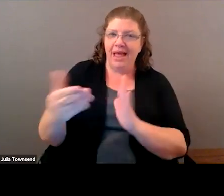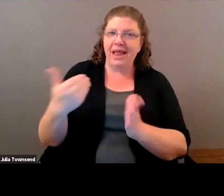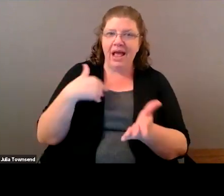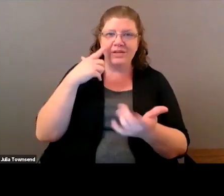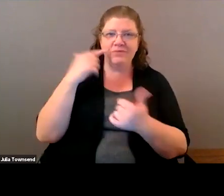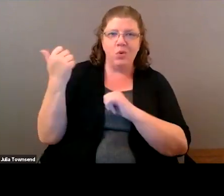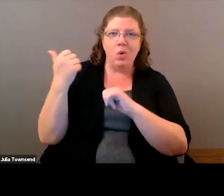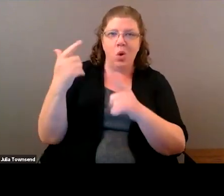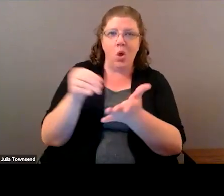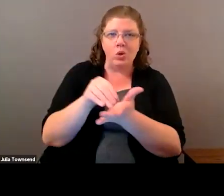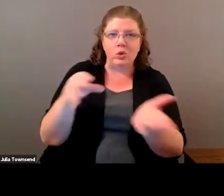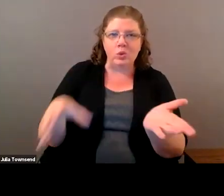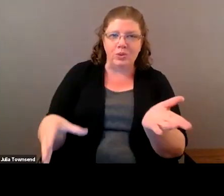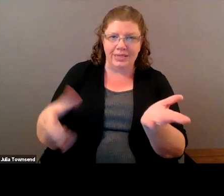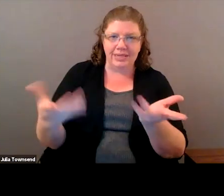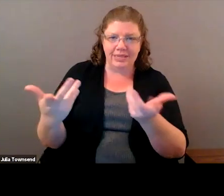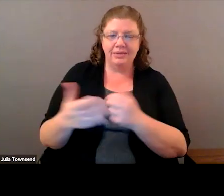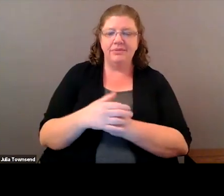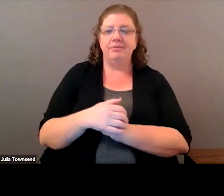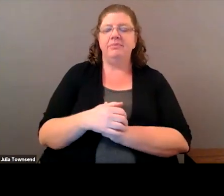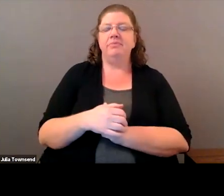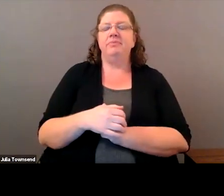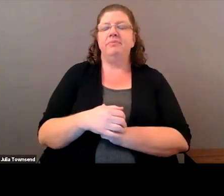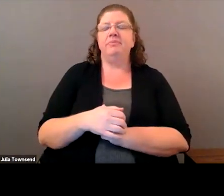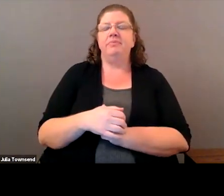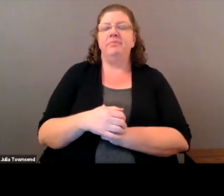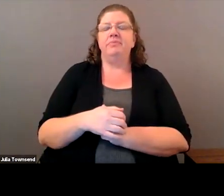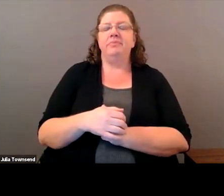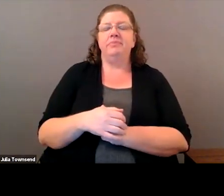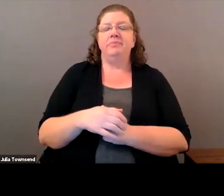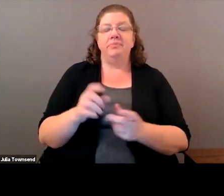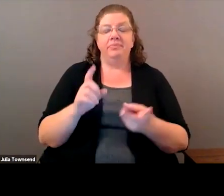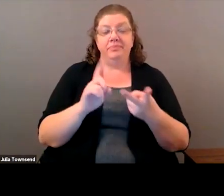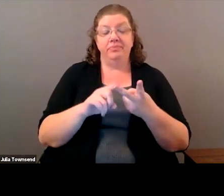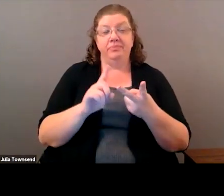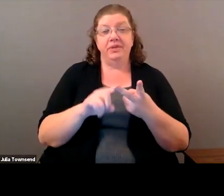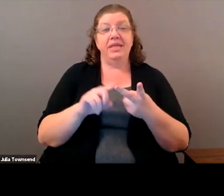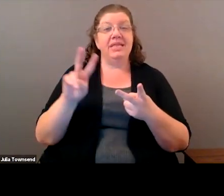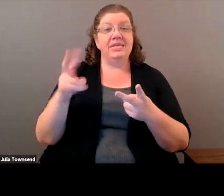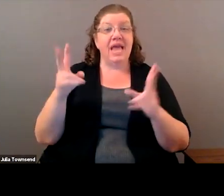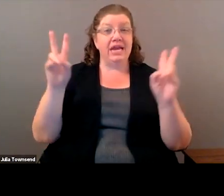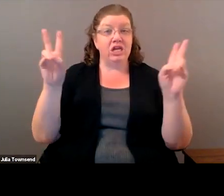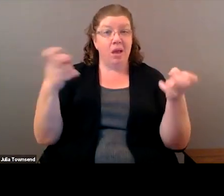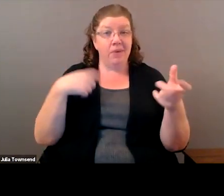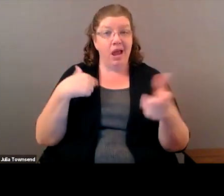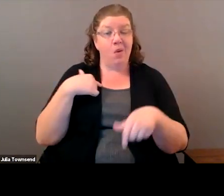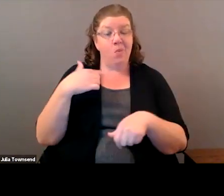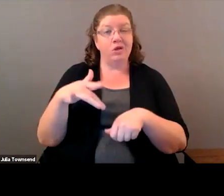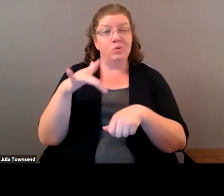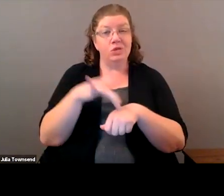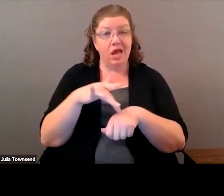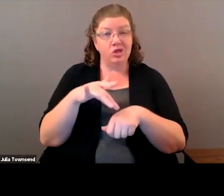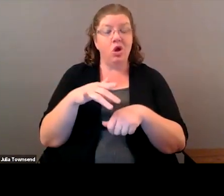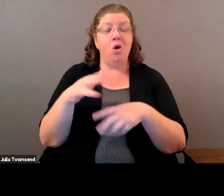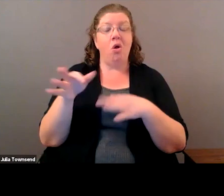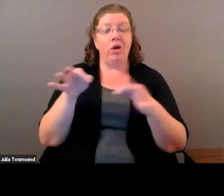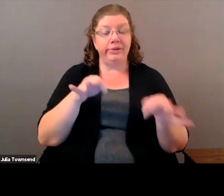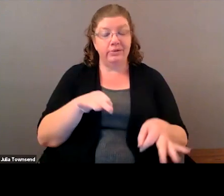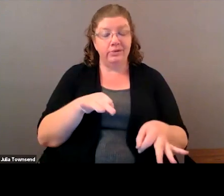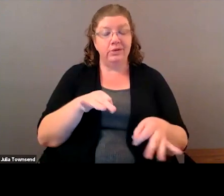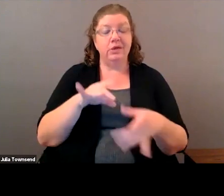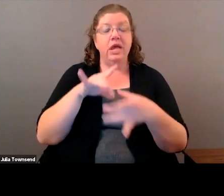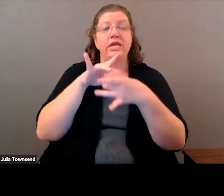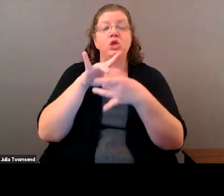El segundo tema, me gustaría hablar de la diversidad de aprendizaje. En este